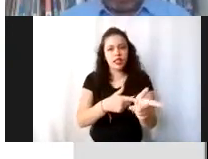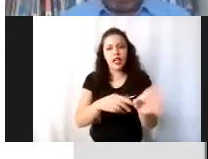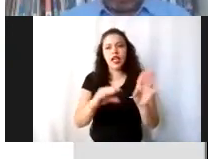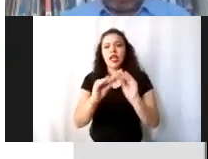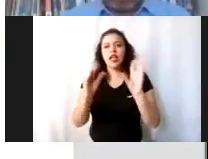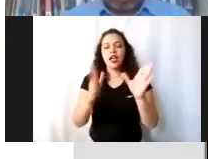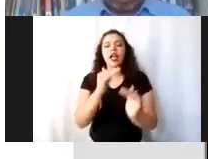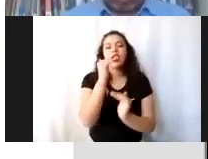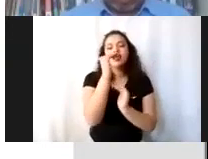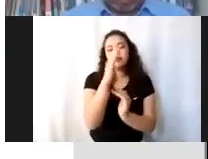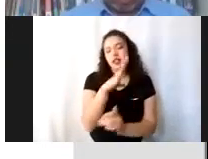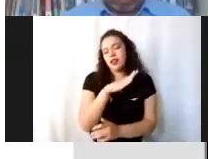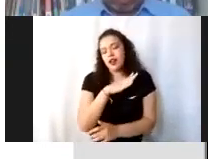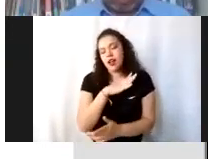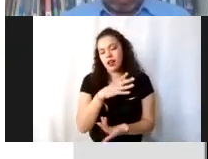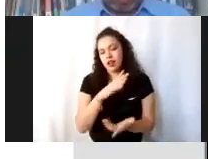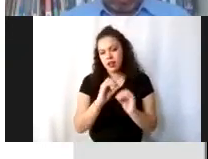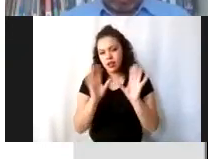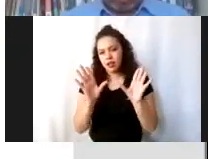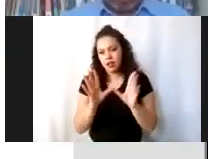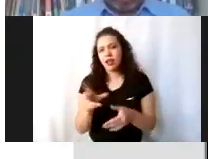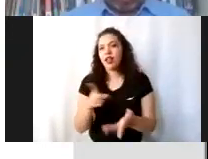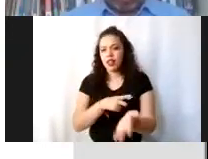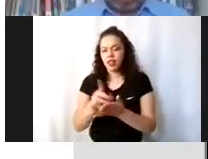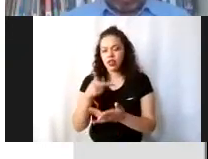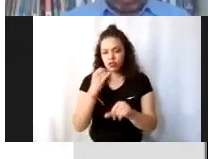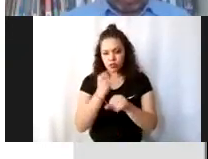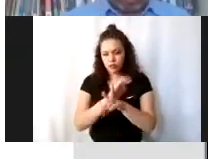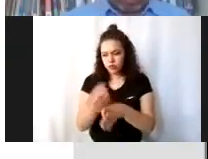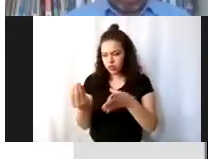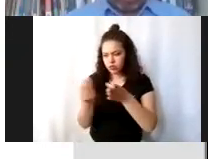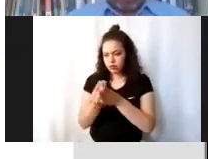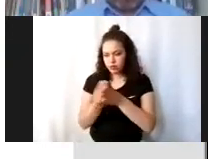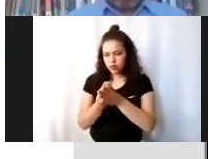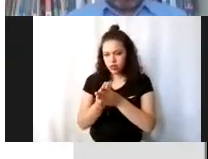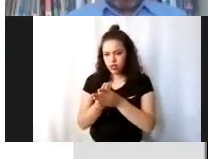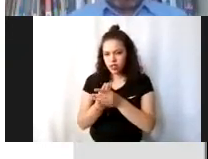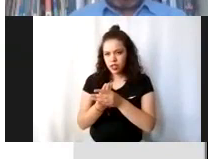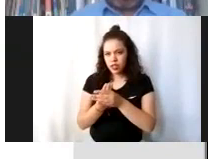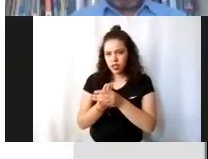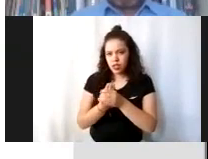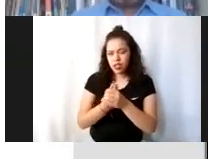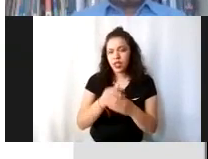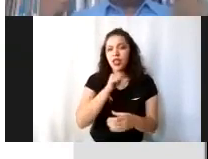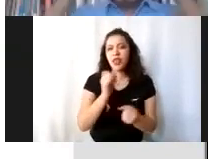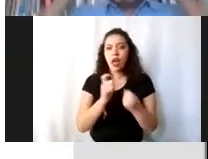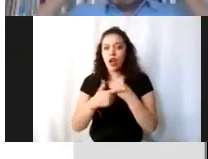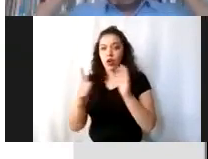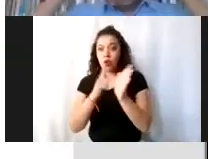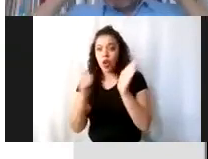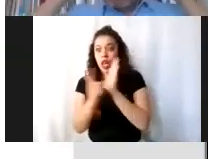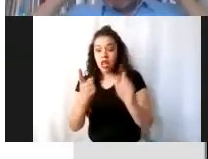limitantes, o sea, tienes el derecho a tus datos personales en tanto no interfieran con alguna disposición legal, ¿no? O con